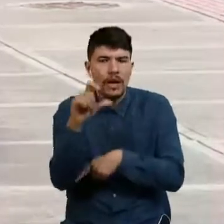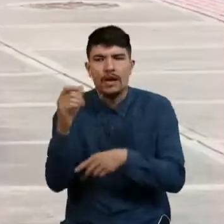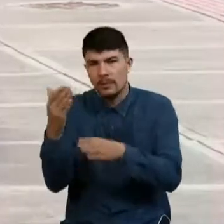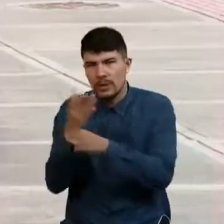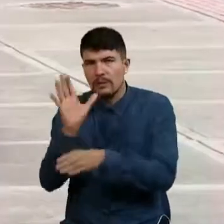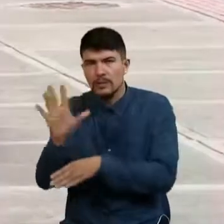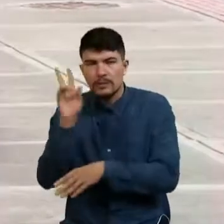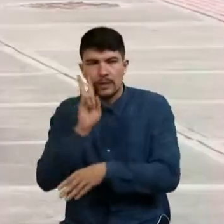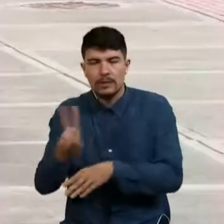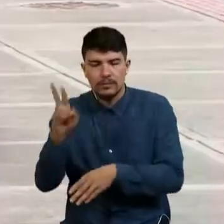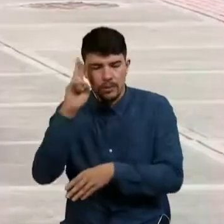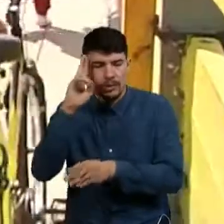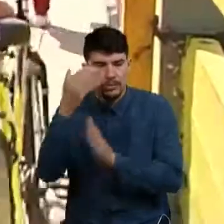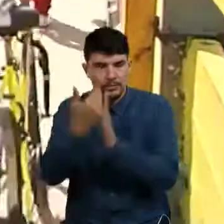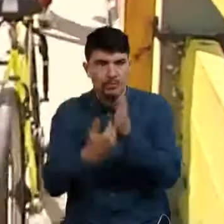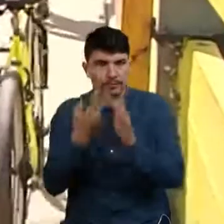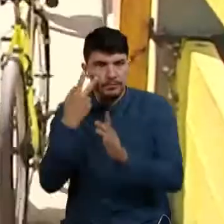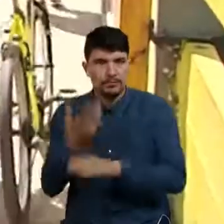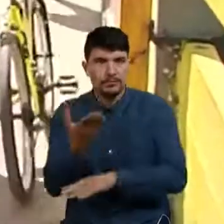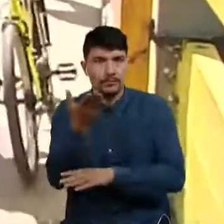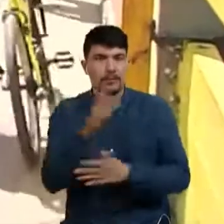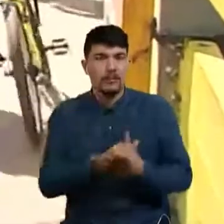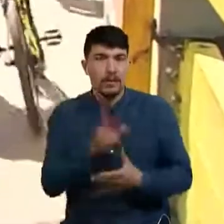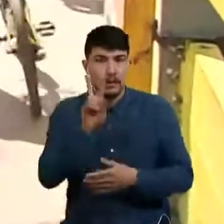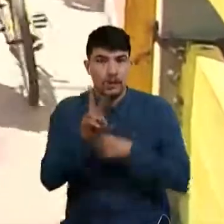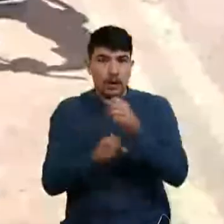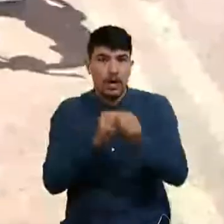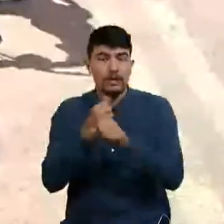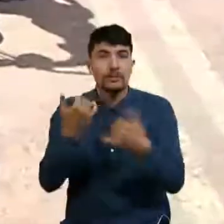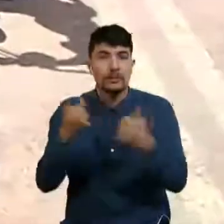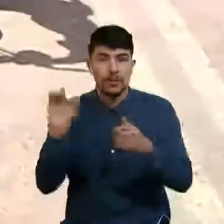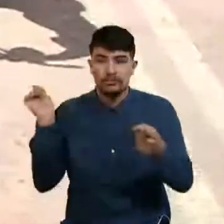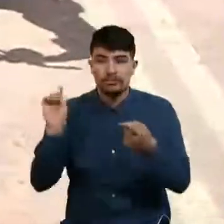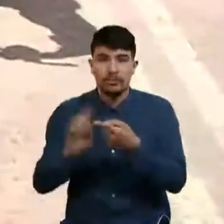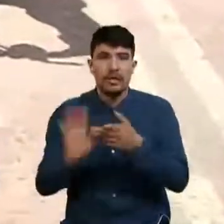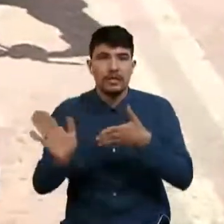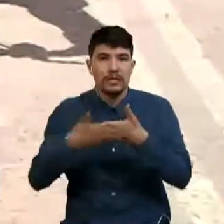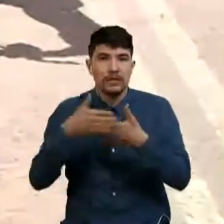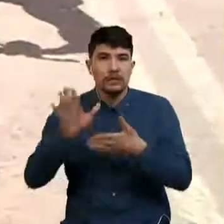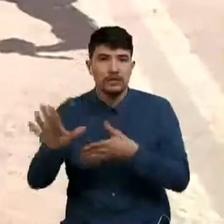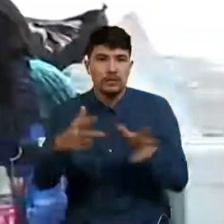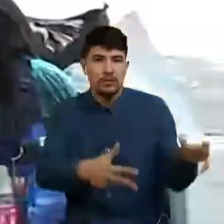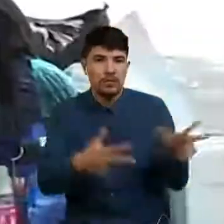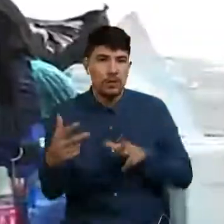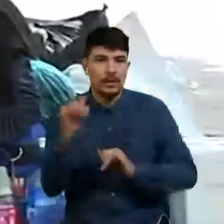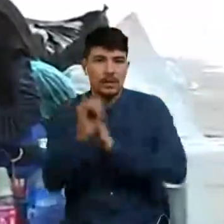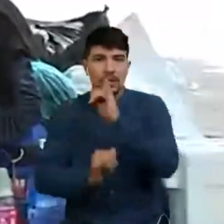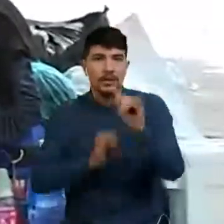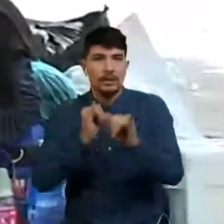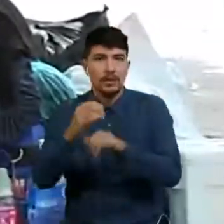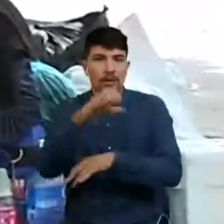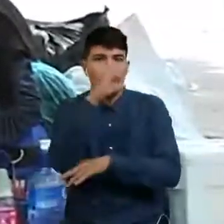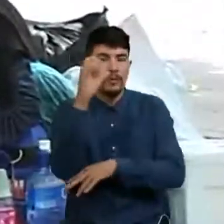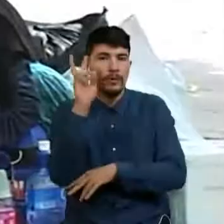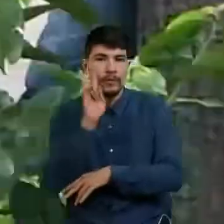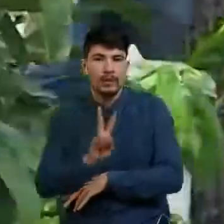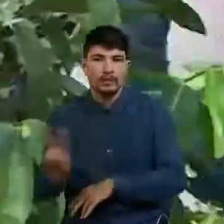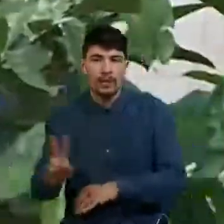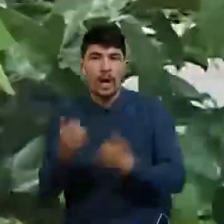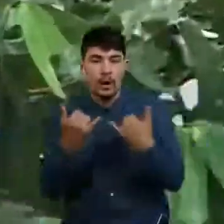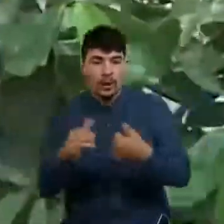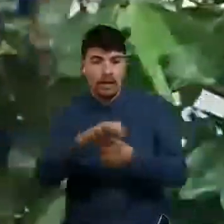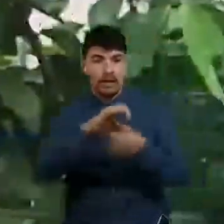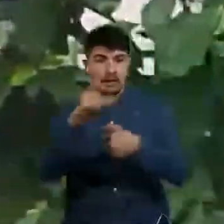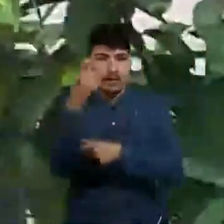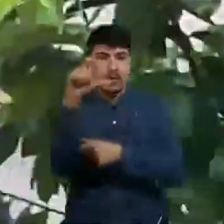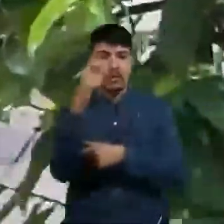preparamos el siguiente informe a dos años del cierre de la frontera colombo-venezolana el área metropolitana de cúcuta atraviesa una de las situaciones